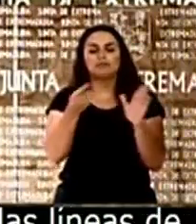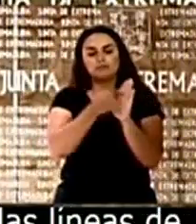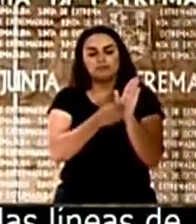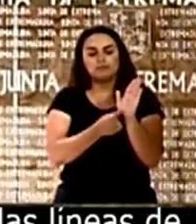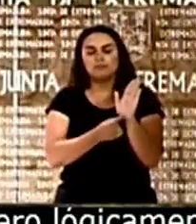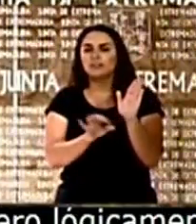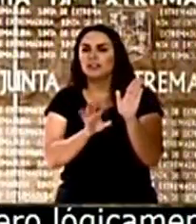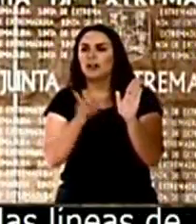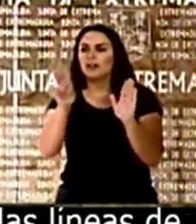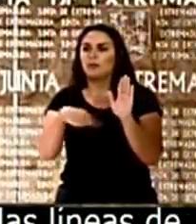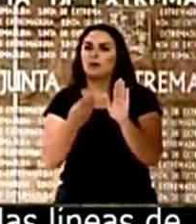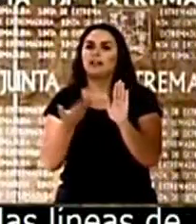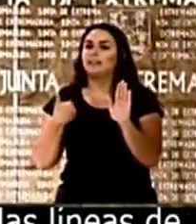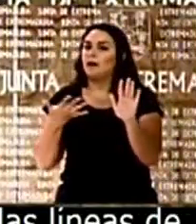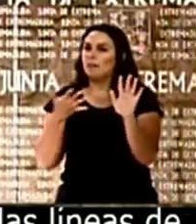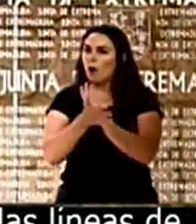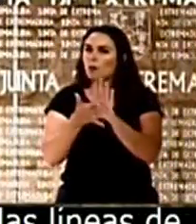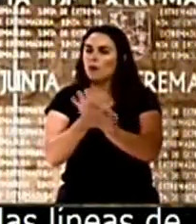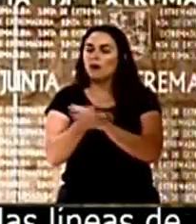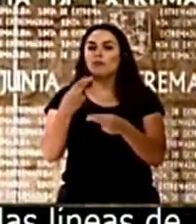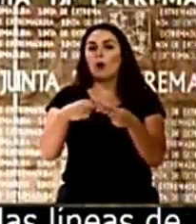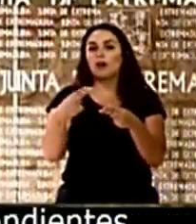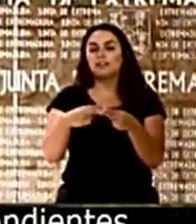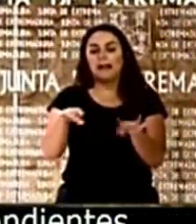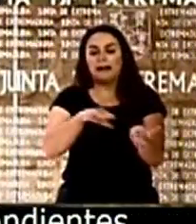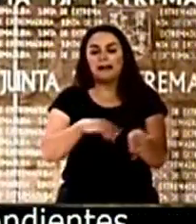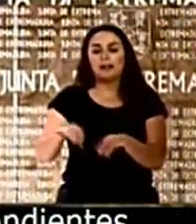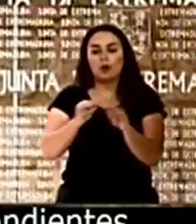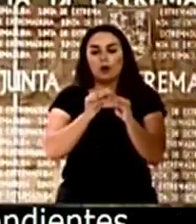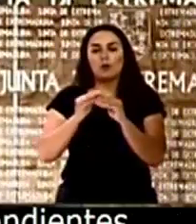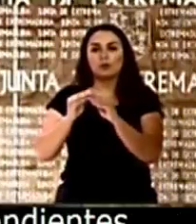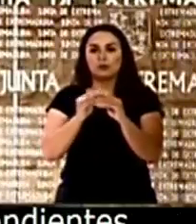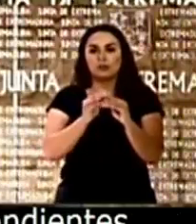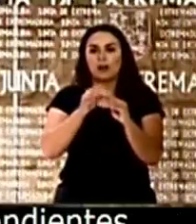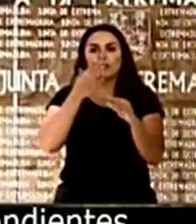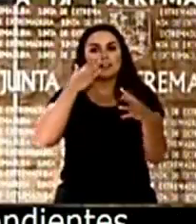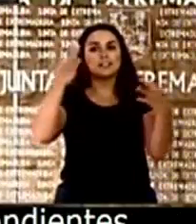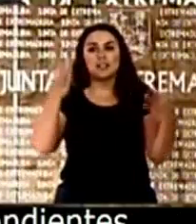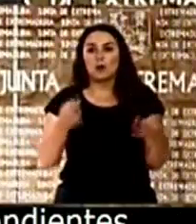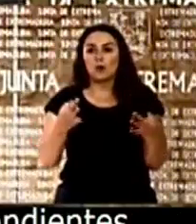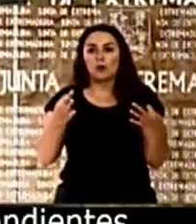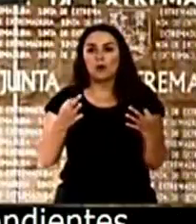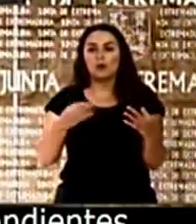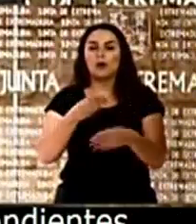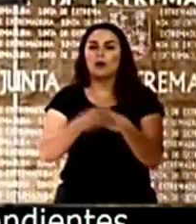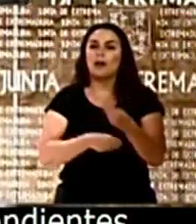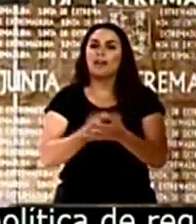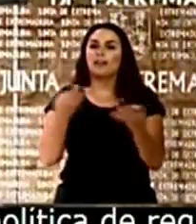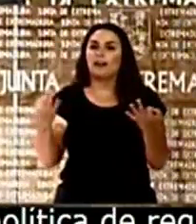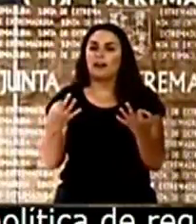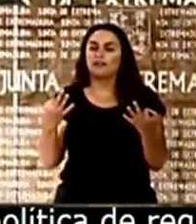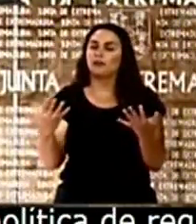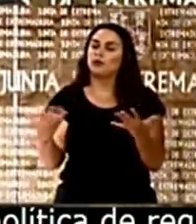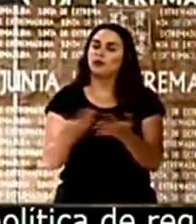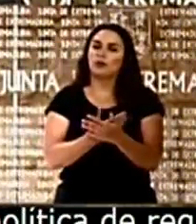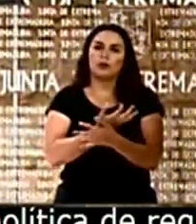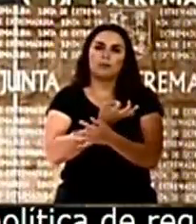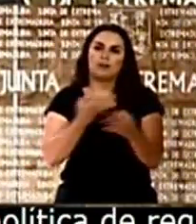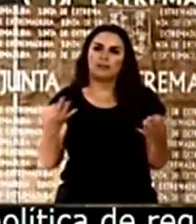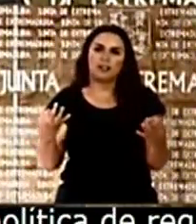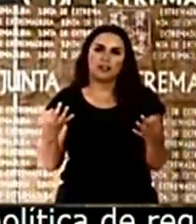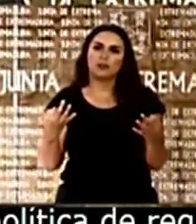podamos definir, por lo tanto, una política de región conjunta que va seguro a dar los correspondientes efectos oportunos